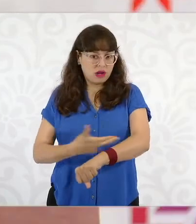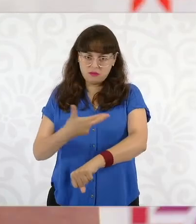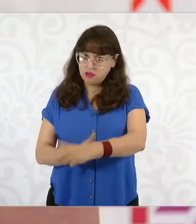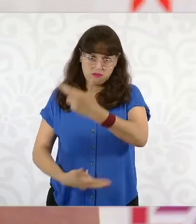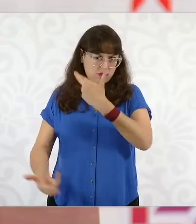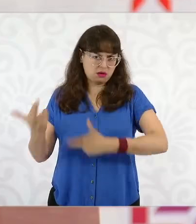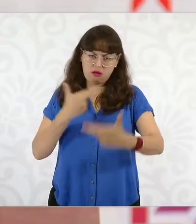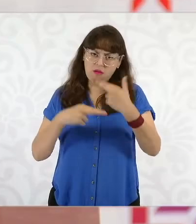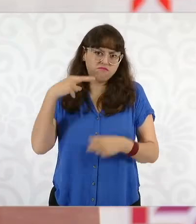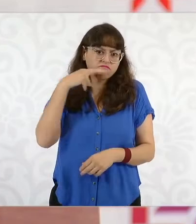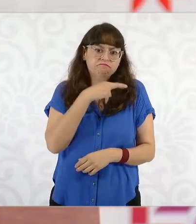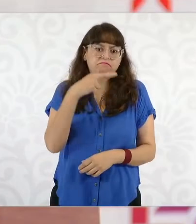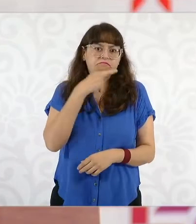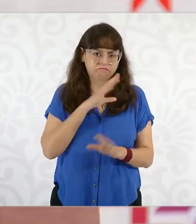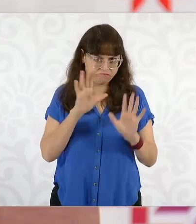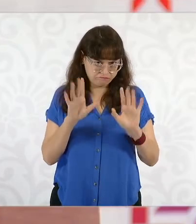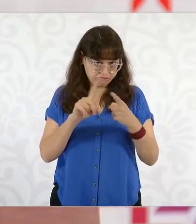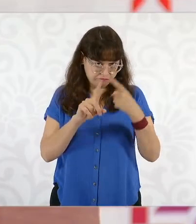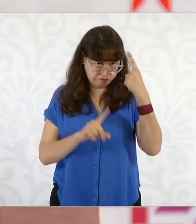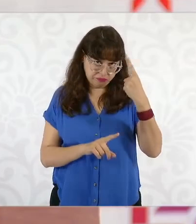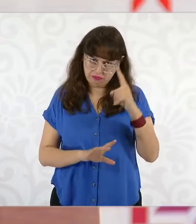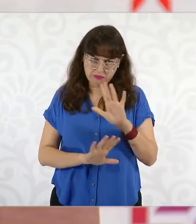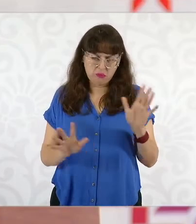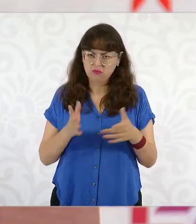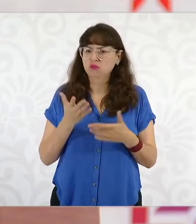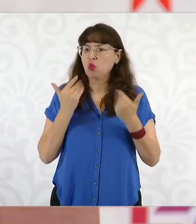Pero en el caso de